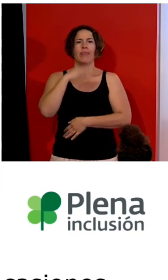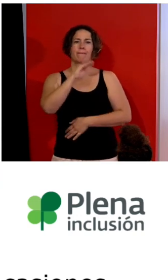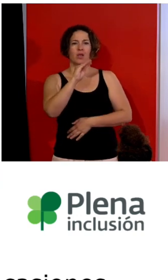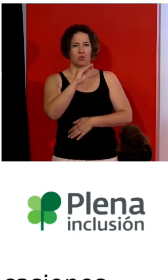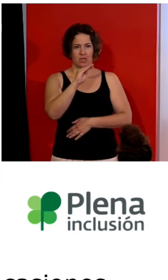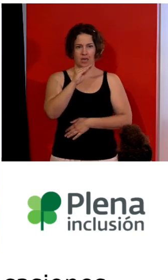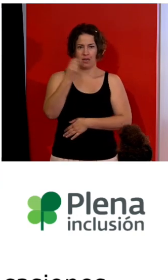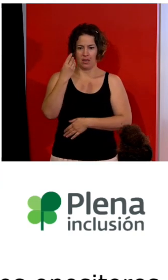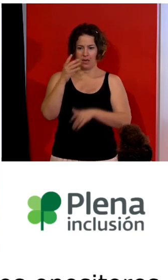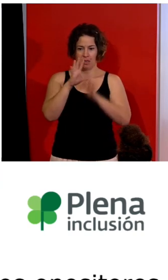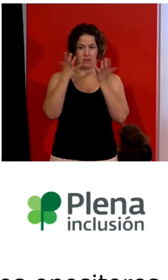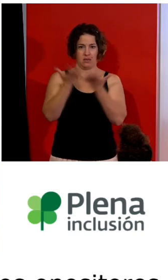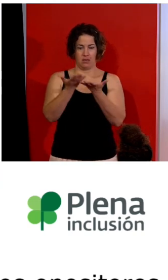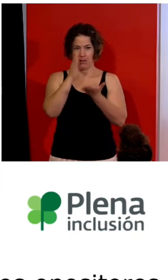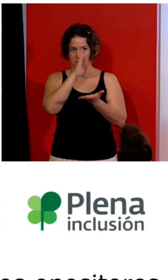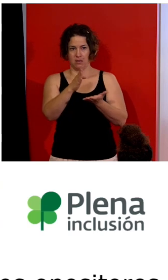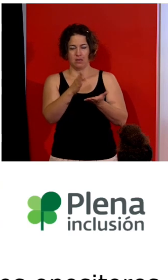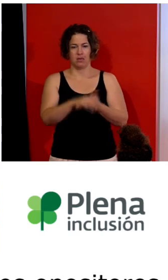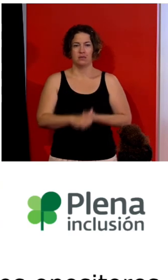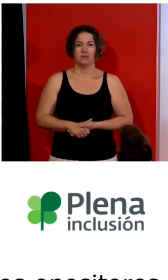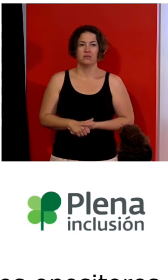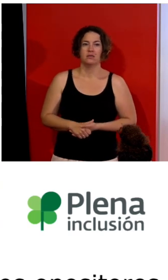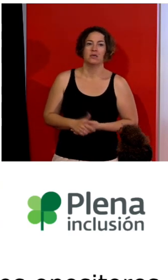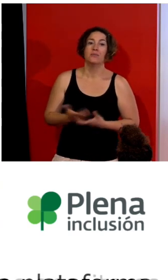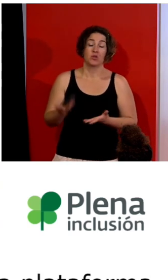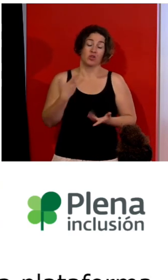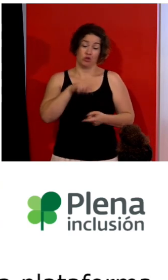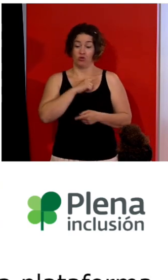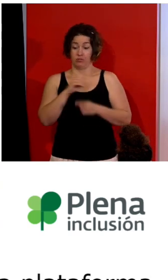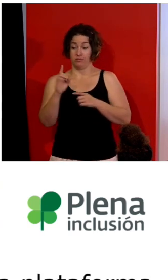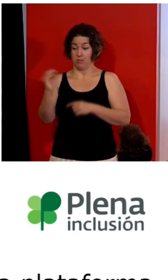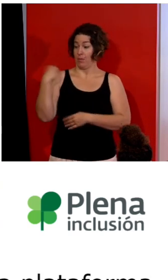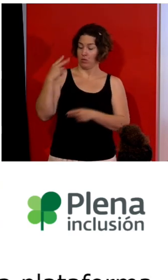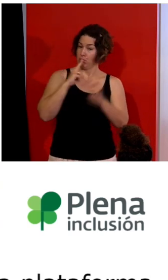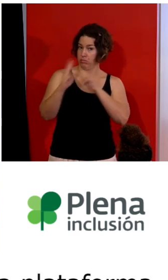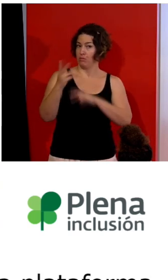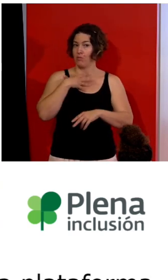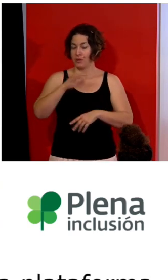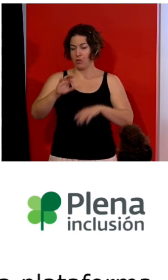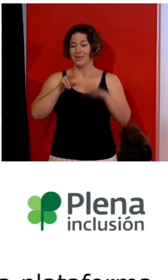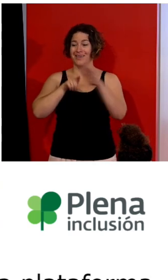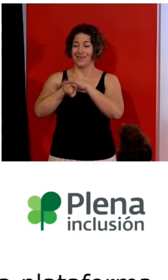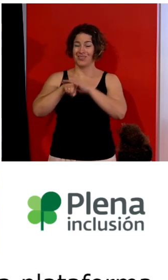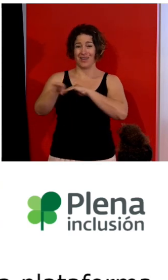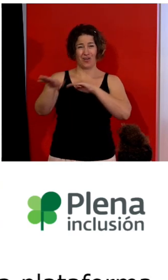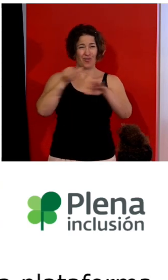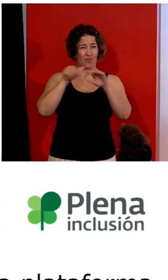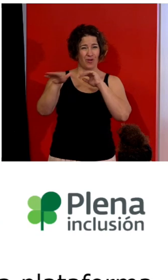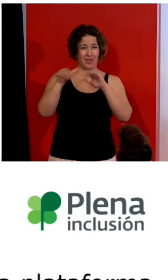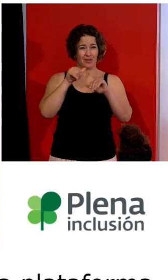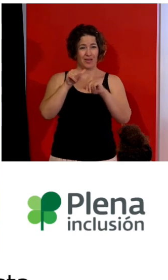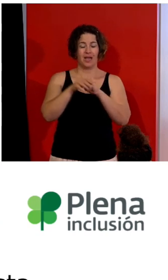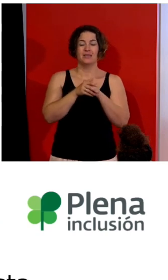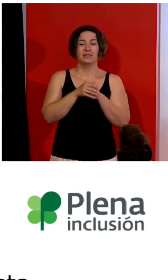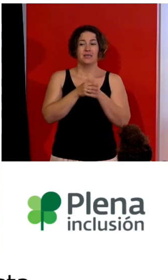preguntándonos a través de la plataforma, ¿no? De este modo pues íbamos dando respuesta, intentábamos gestionar estas convocatorias que eran tan masivas de una